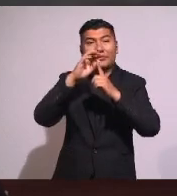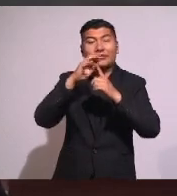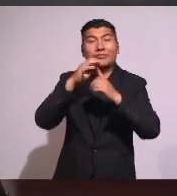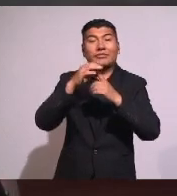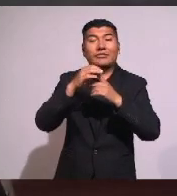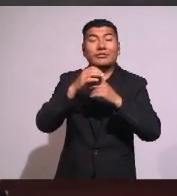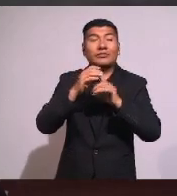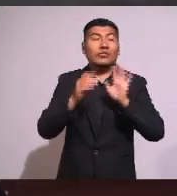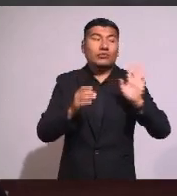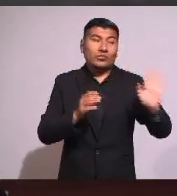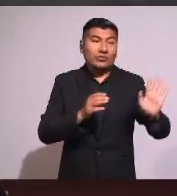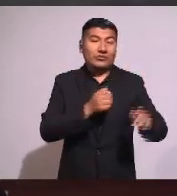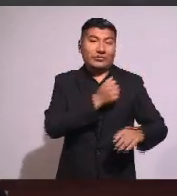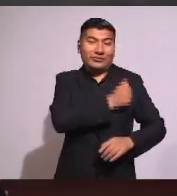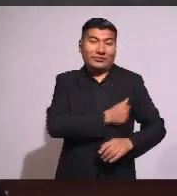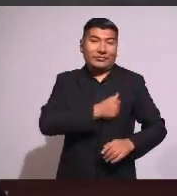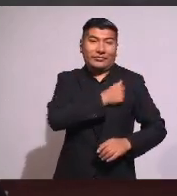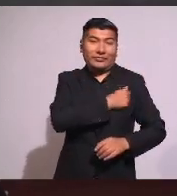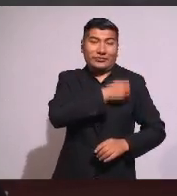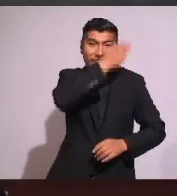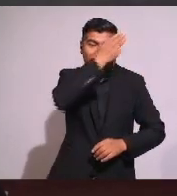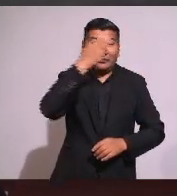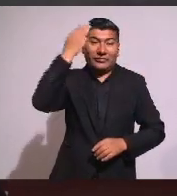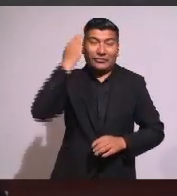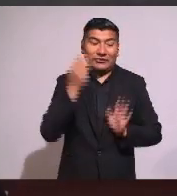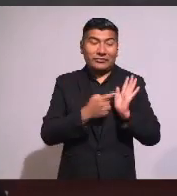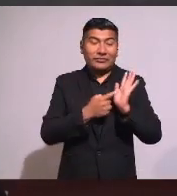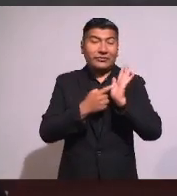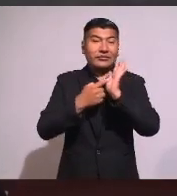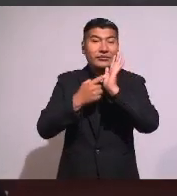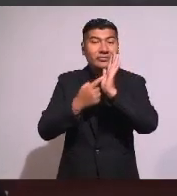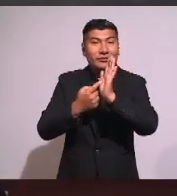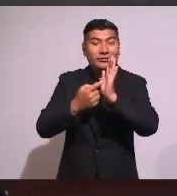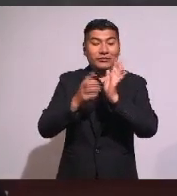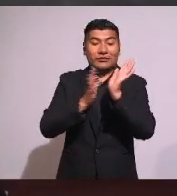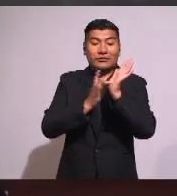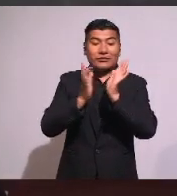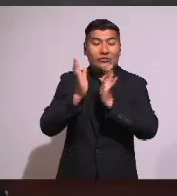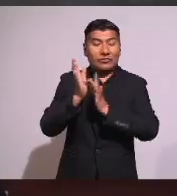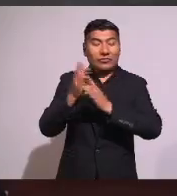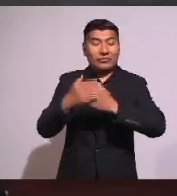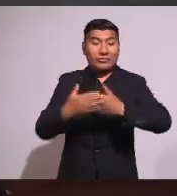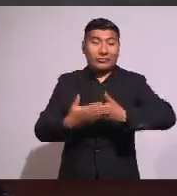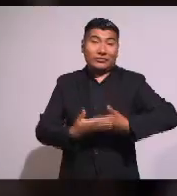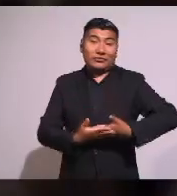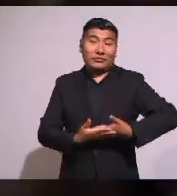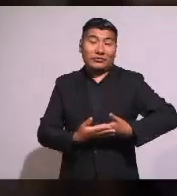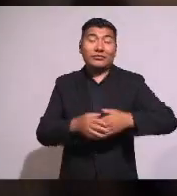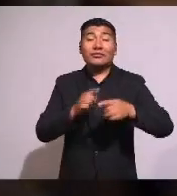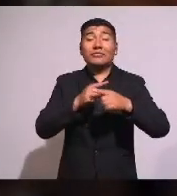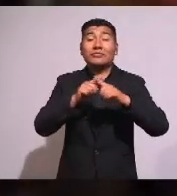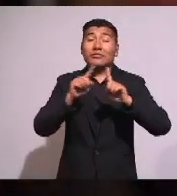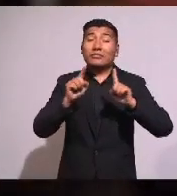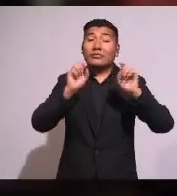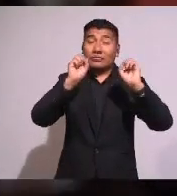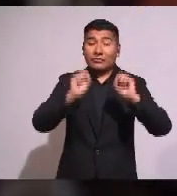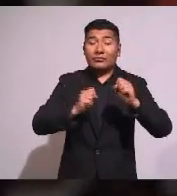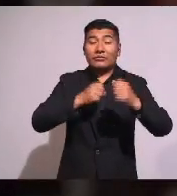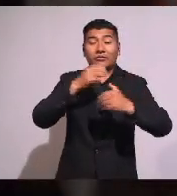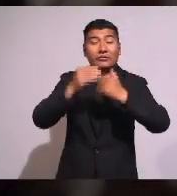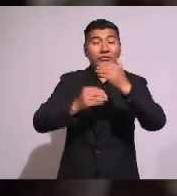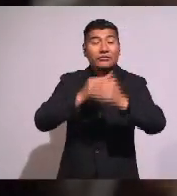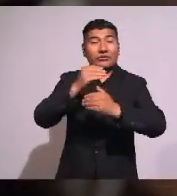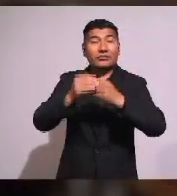particular el de María, que presenta y ofrece al niño Jesús. Pero podemos proceder